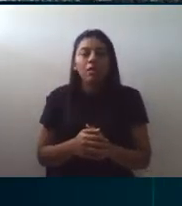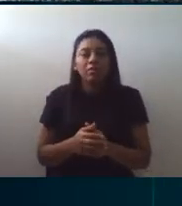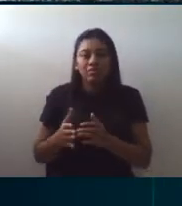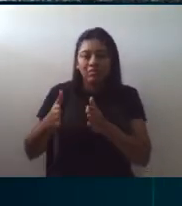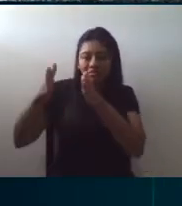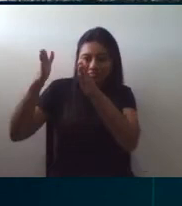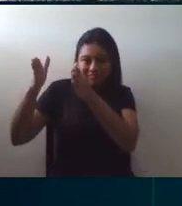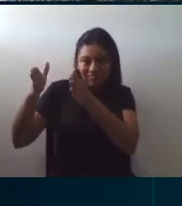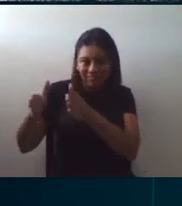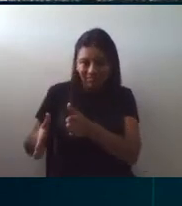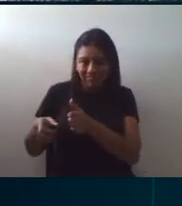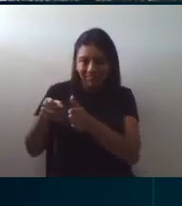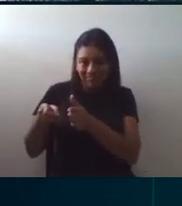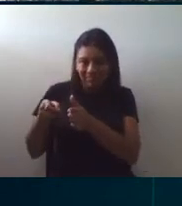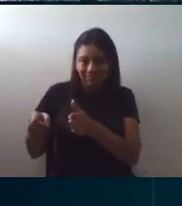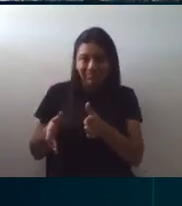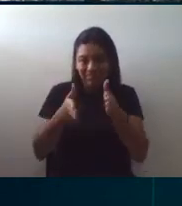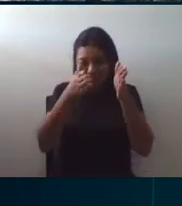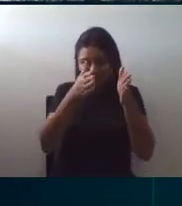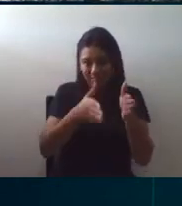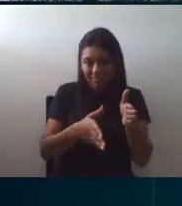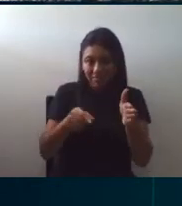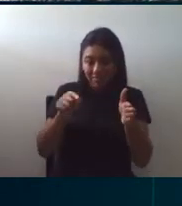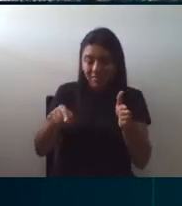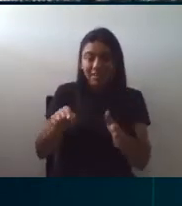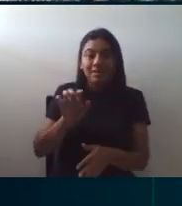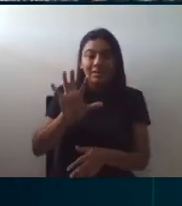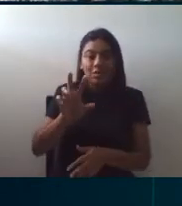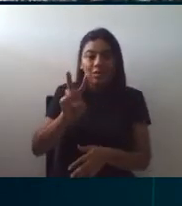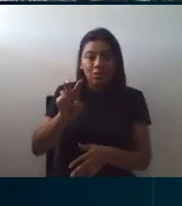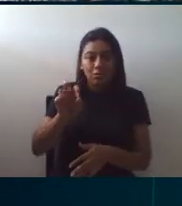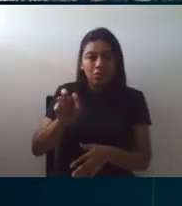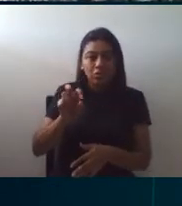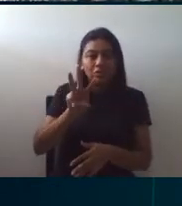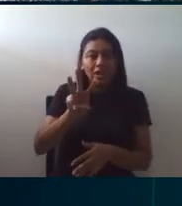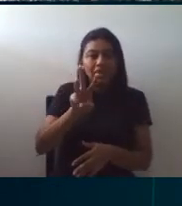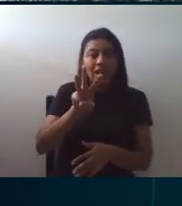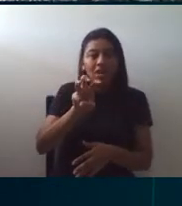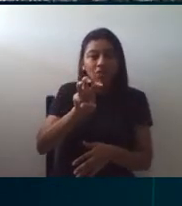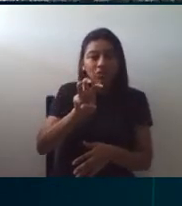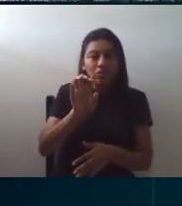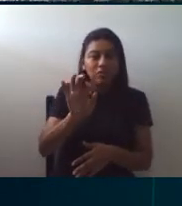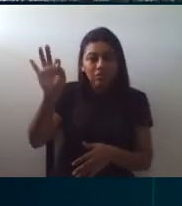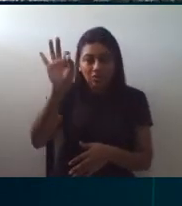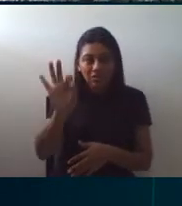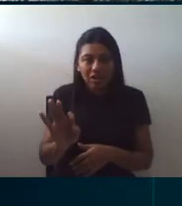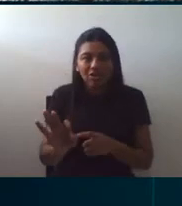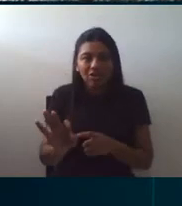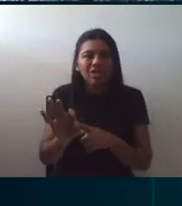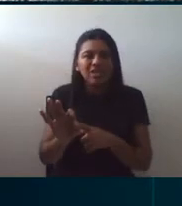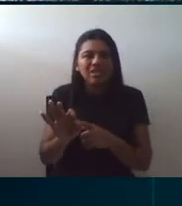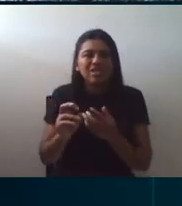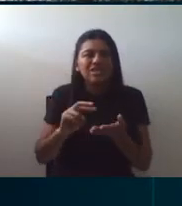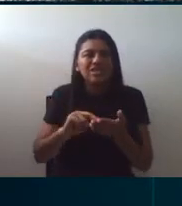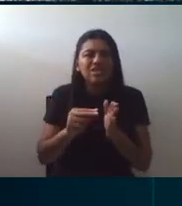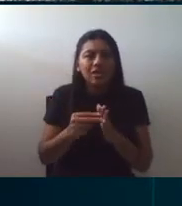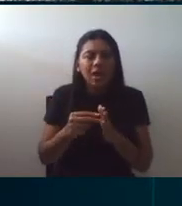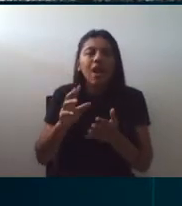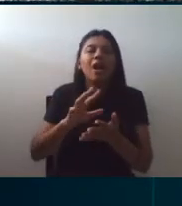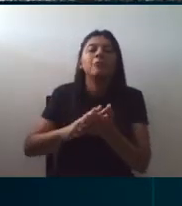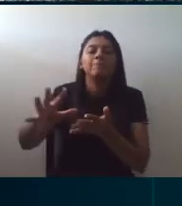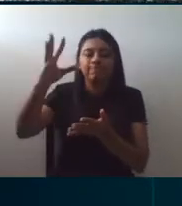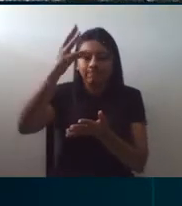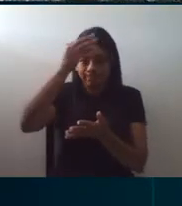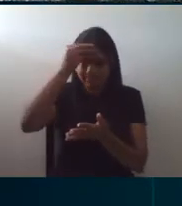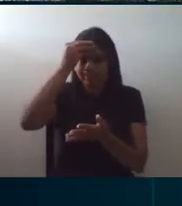con un 52%, 38 de accuracy pues, o certeza de que siempre vamos a tener una lección aprendida bien